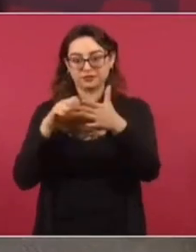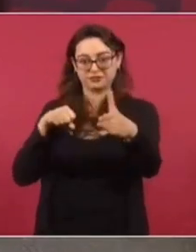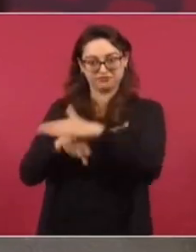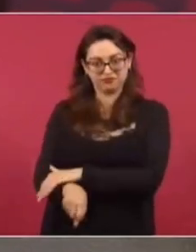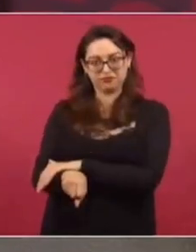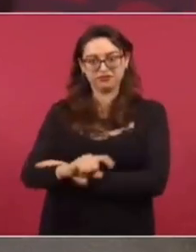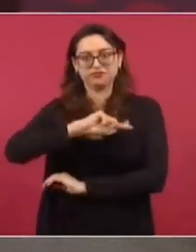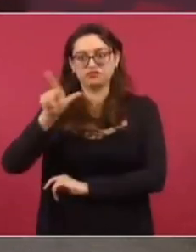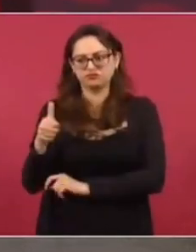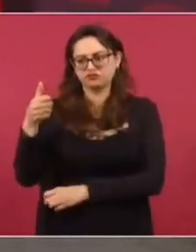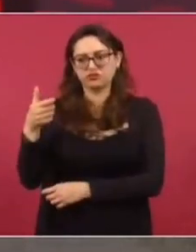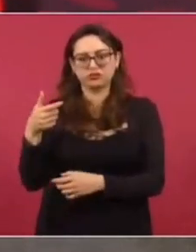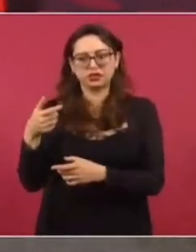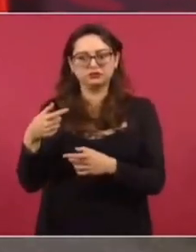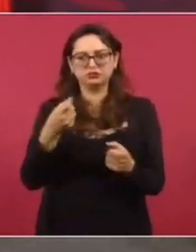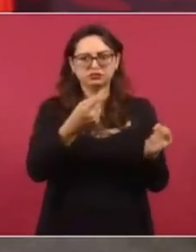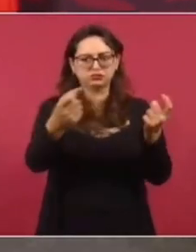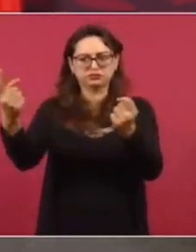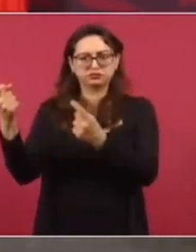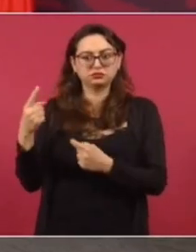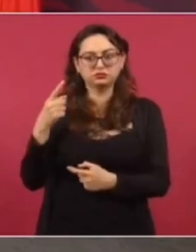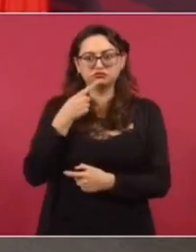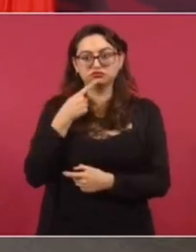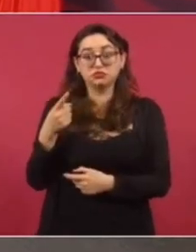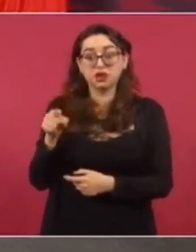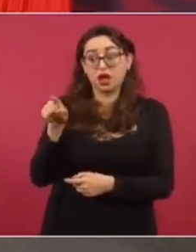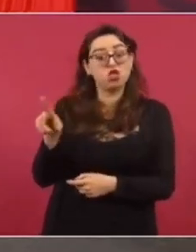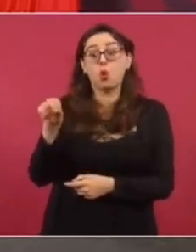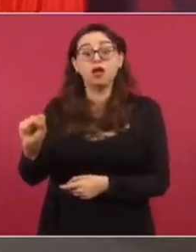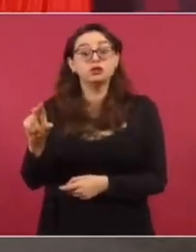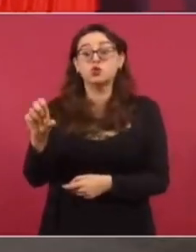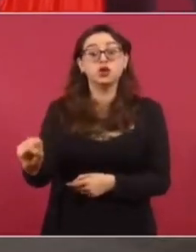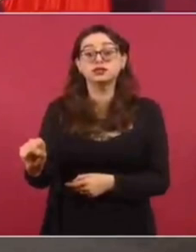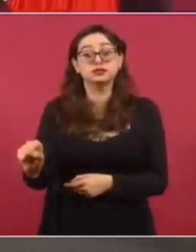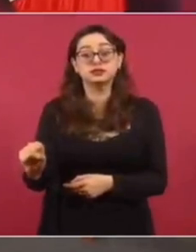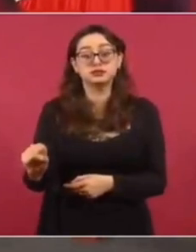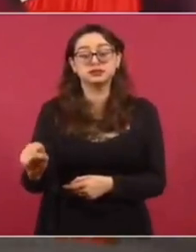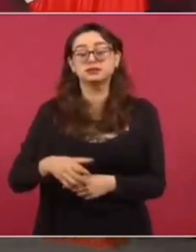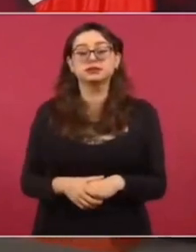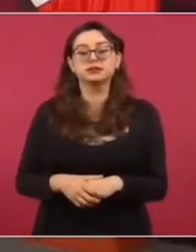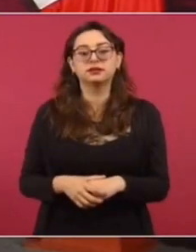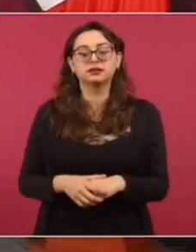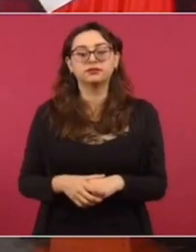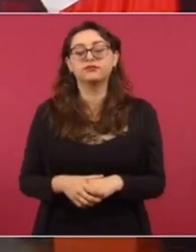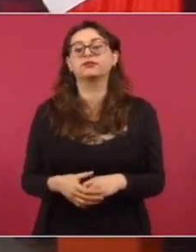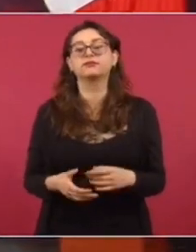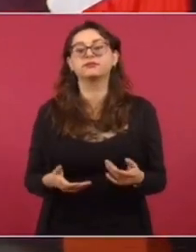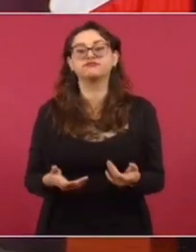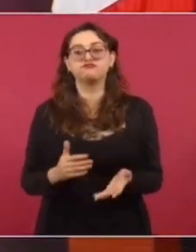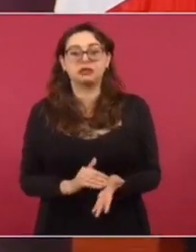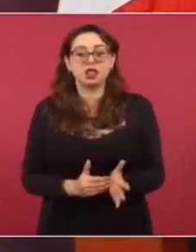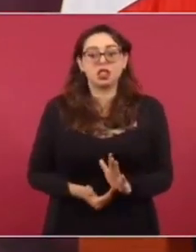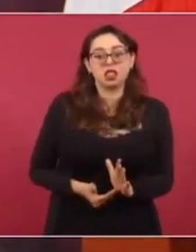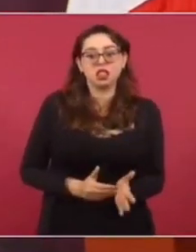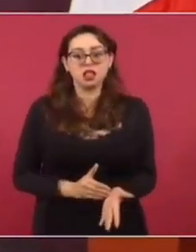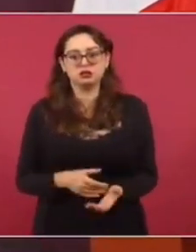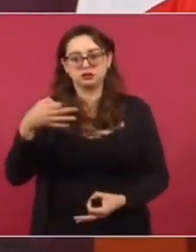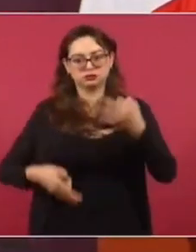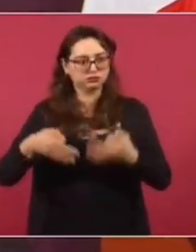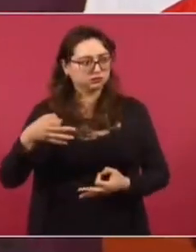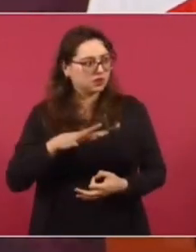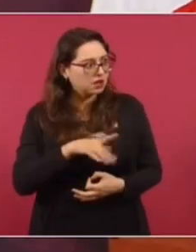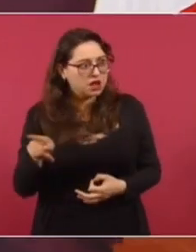ese era el que estaba detenido que no era total entonces Ovidio entonces este eso